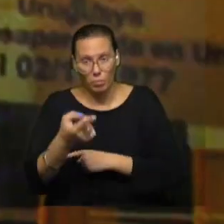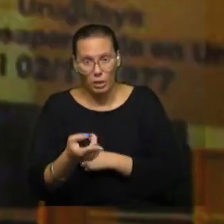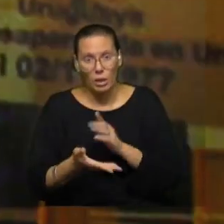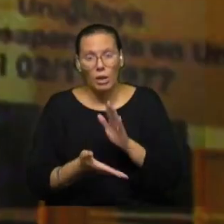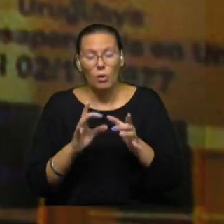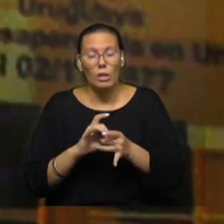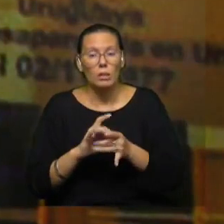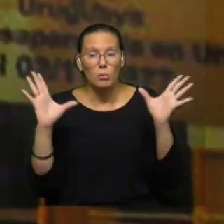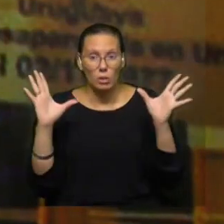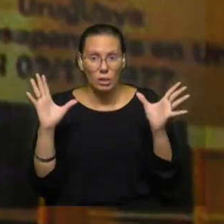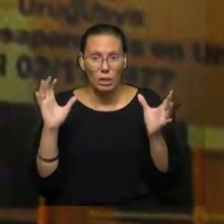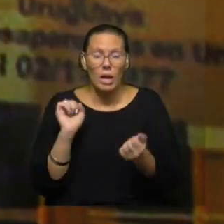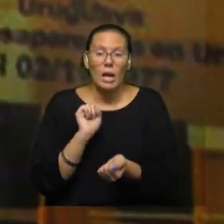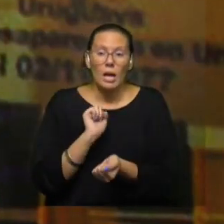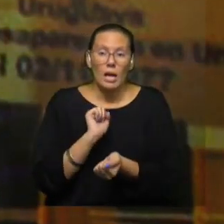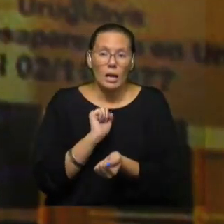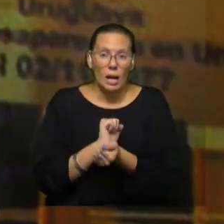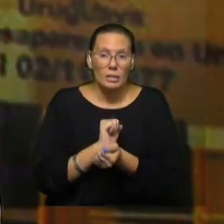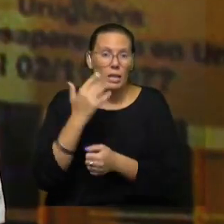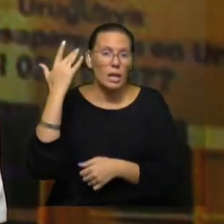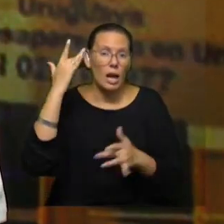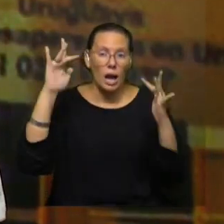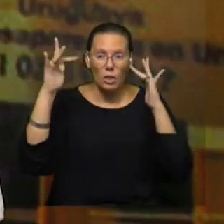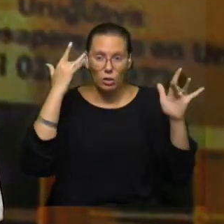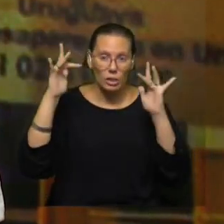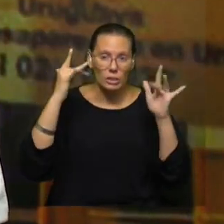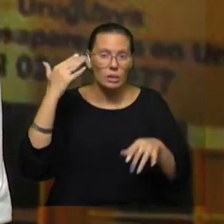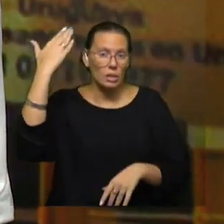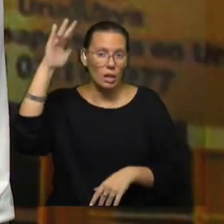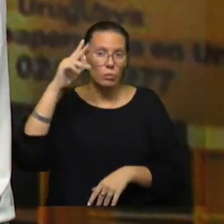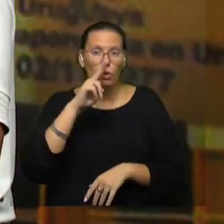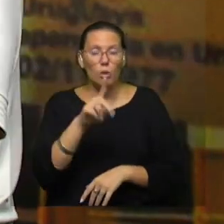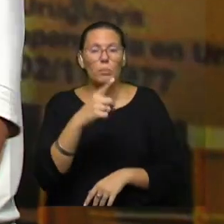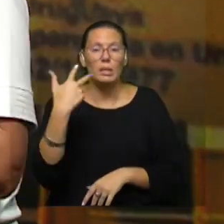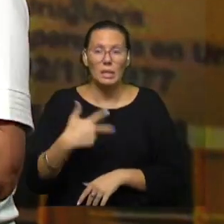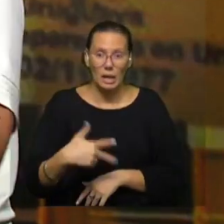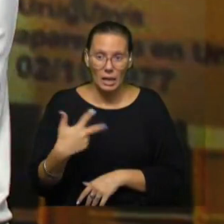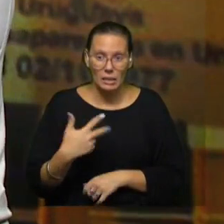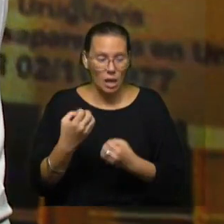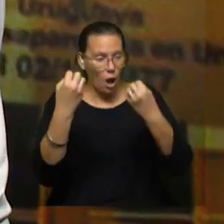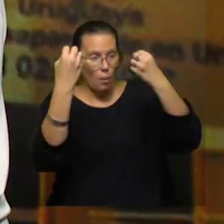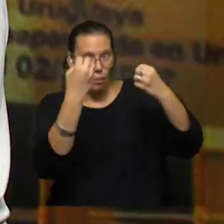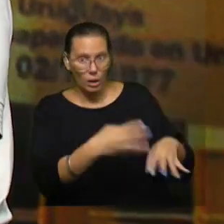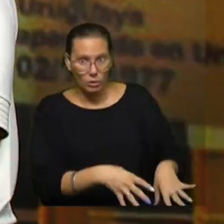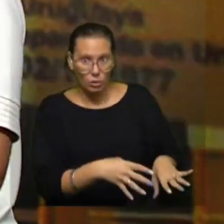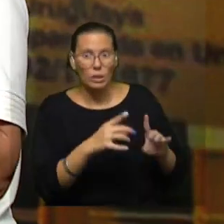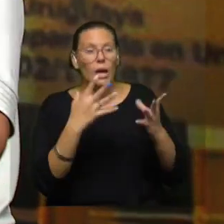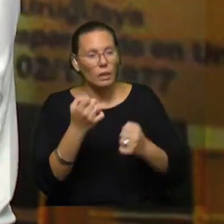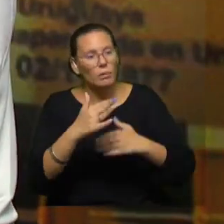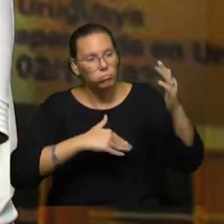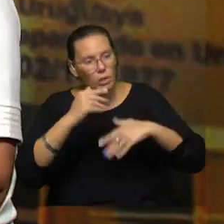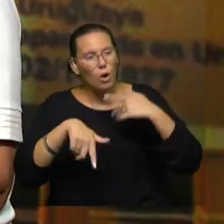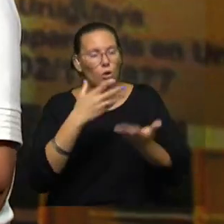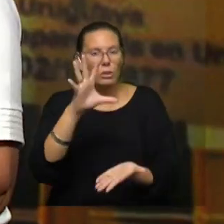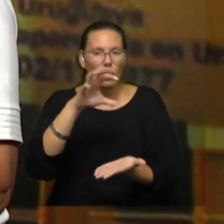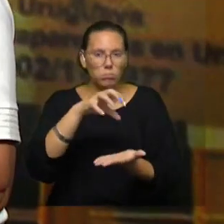de la democracia, cárcel de adolescentes y cárcel de adultos. Mm. Recién en el 2013 se abandona, se quiere hacer otra cárcel, y ahí